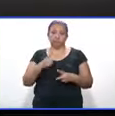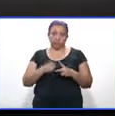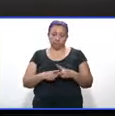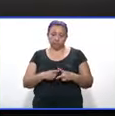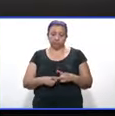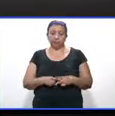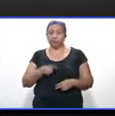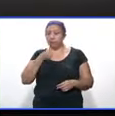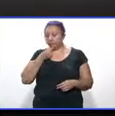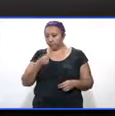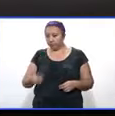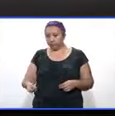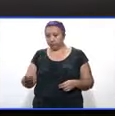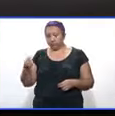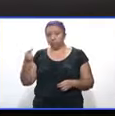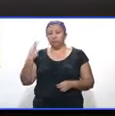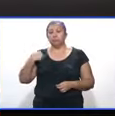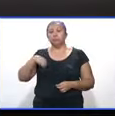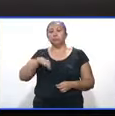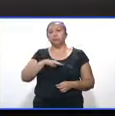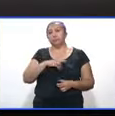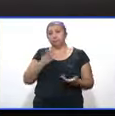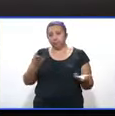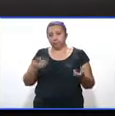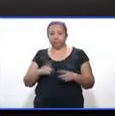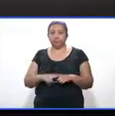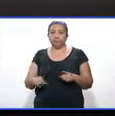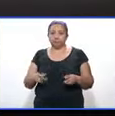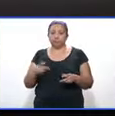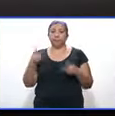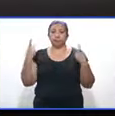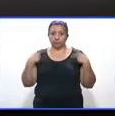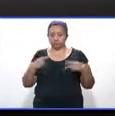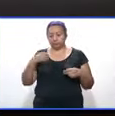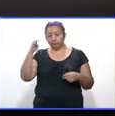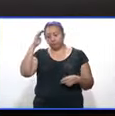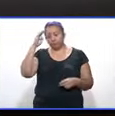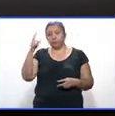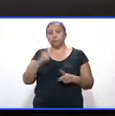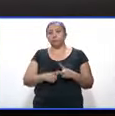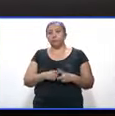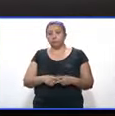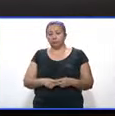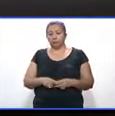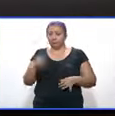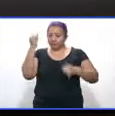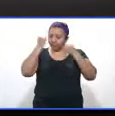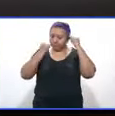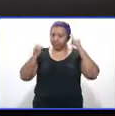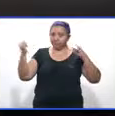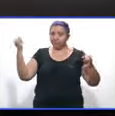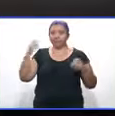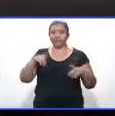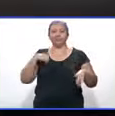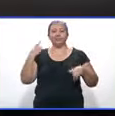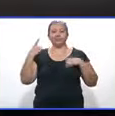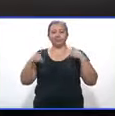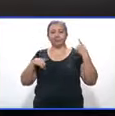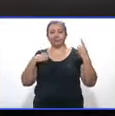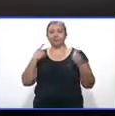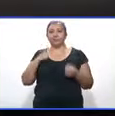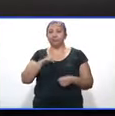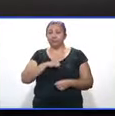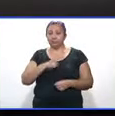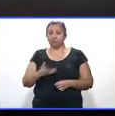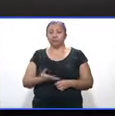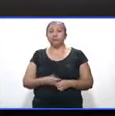matemáticas desde chicos. Nosotros, bueno, varias personas consideramos que las matemáticas son creativas, son divertidas. Solo hay que